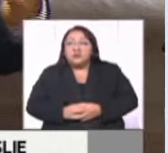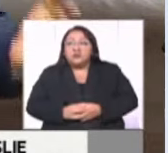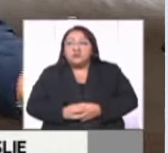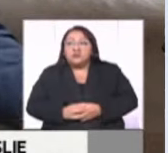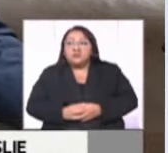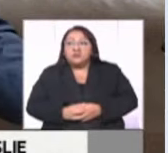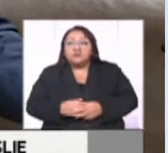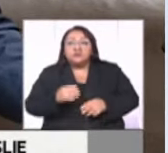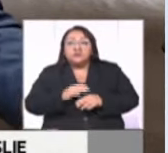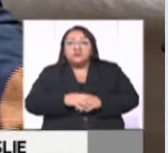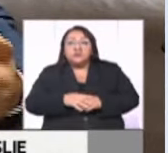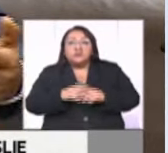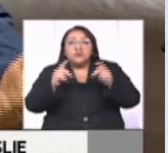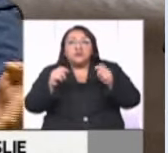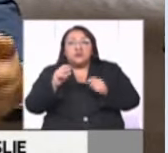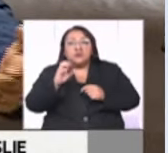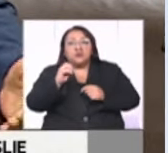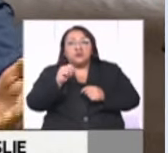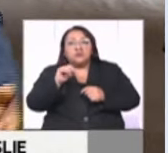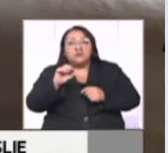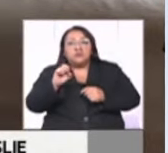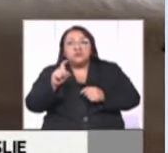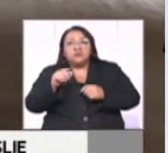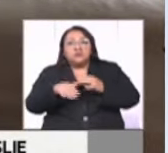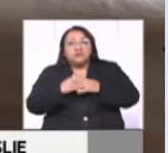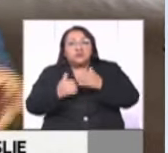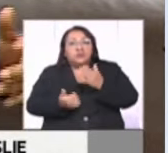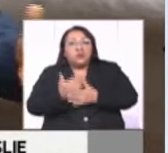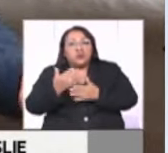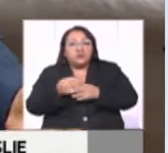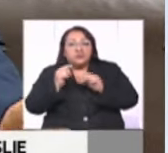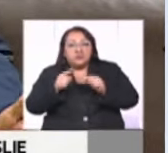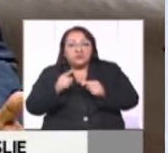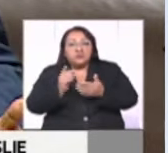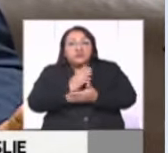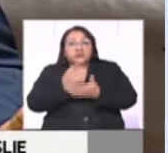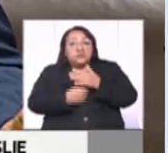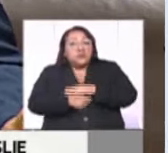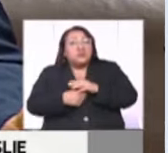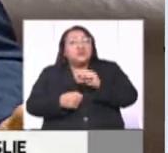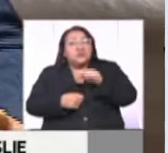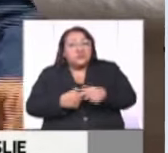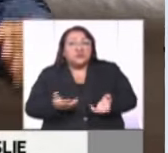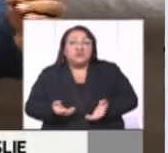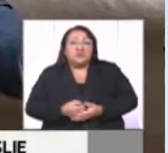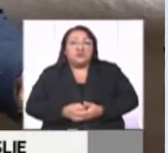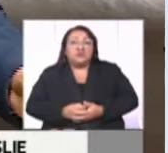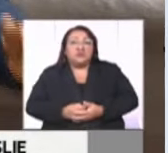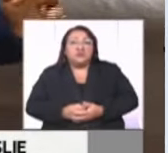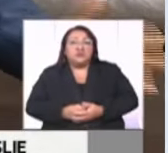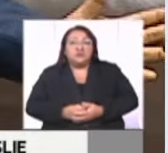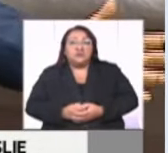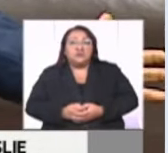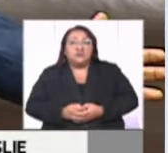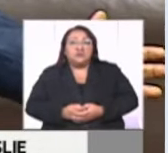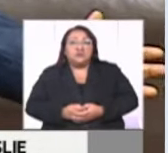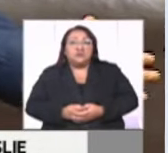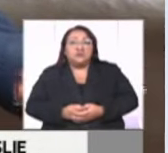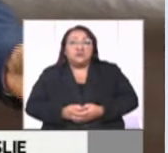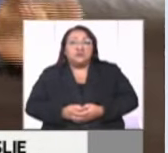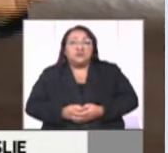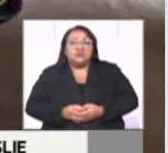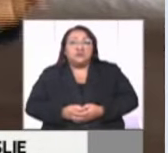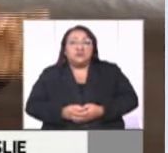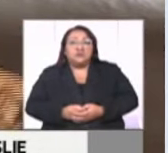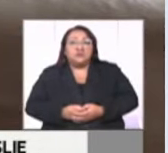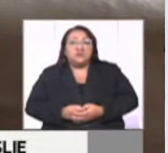tribunal de la OCE, para los que creen que esto es modernidad. Esta es corrupción, señores, de la dura y pura.